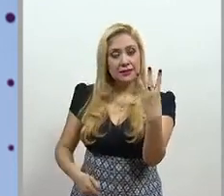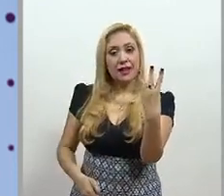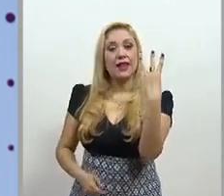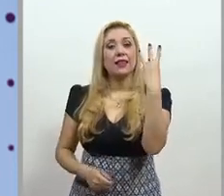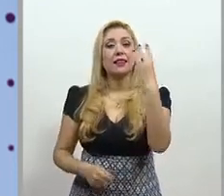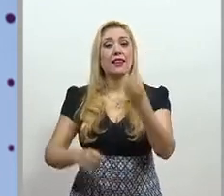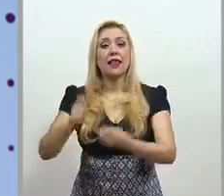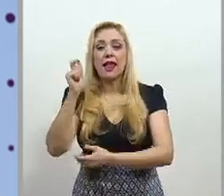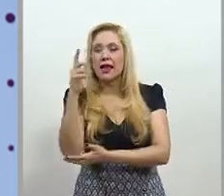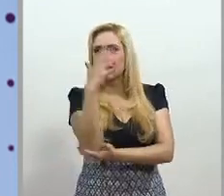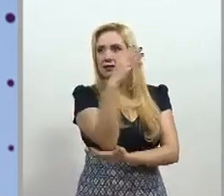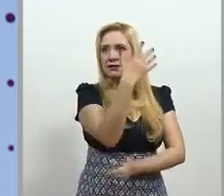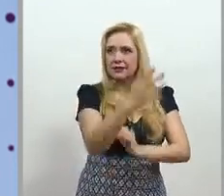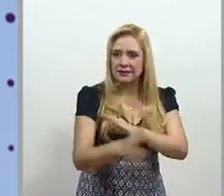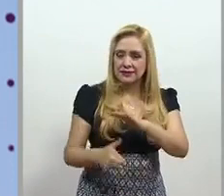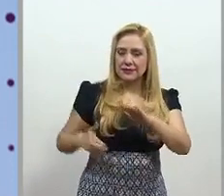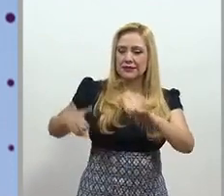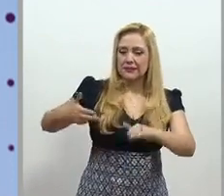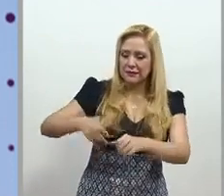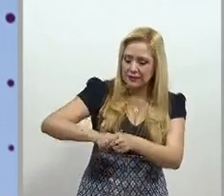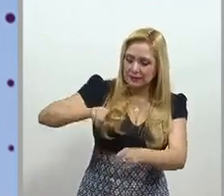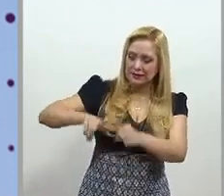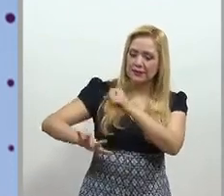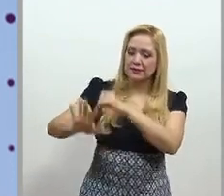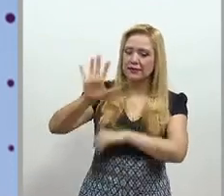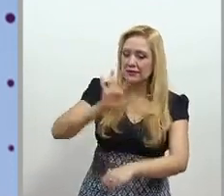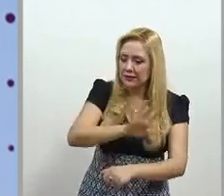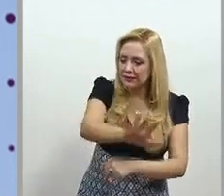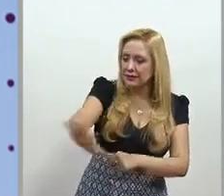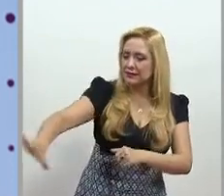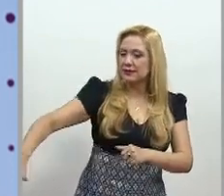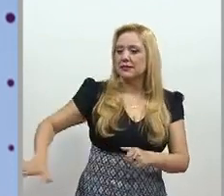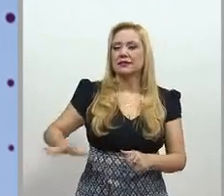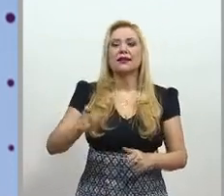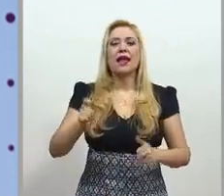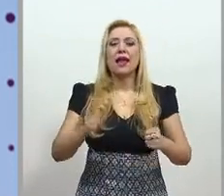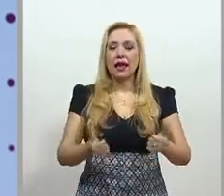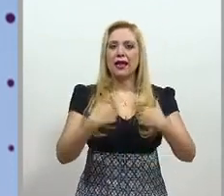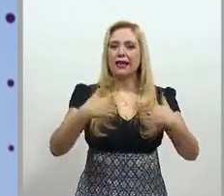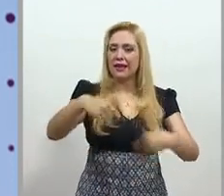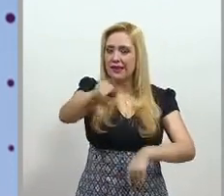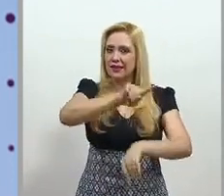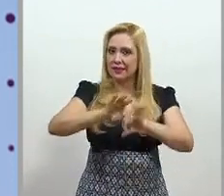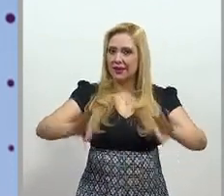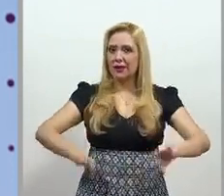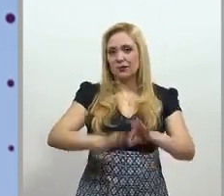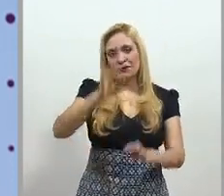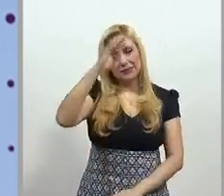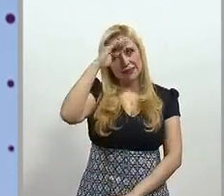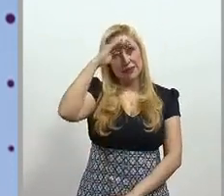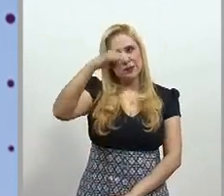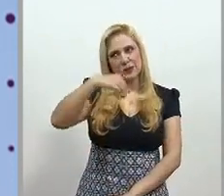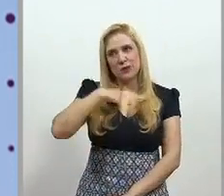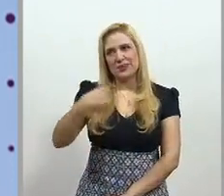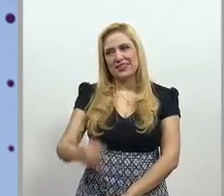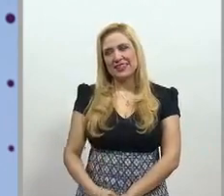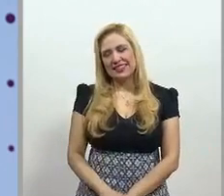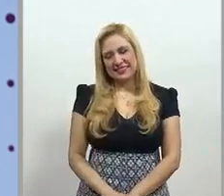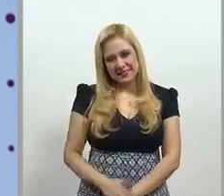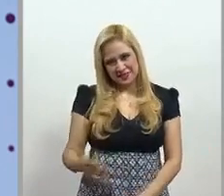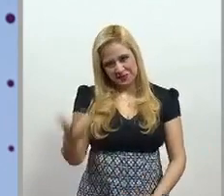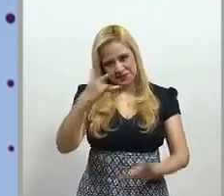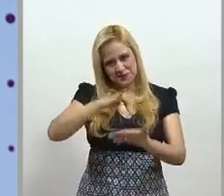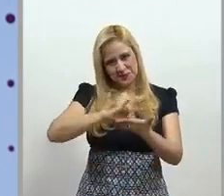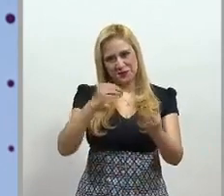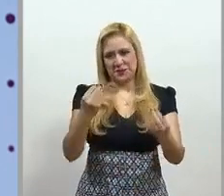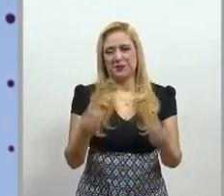esa decisión es muy compleja, seguramente hay mucha información relevante y hay muchas decisiones administrativas que